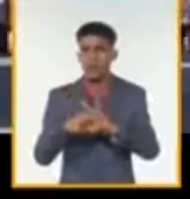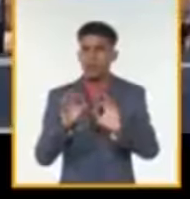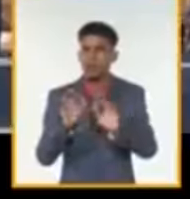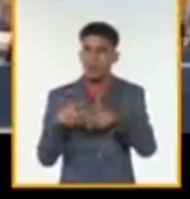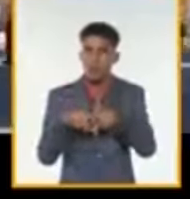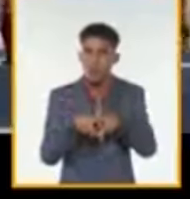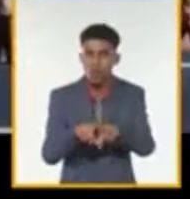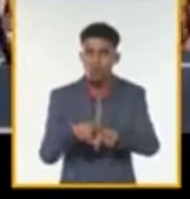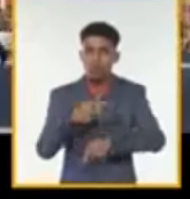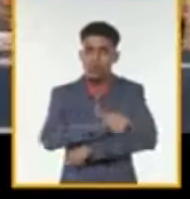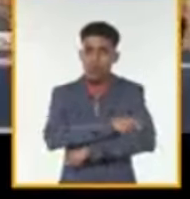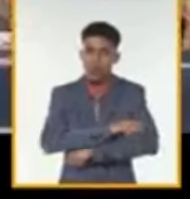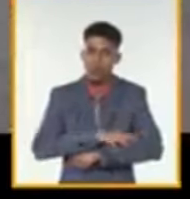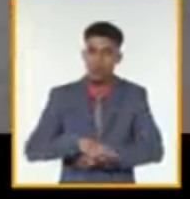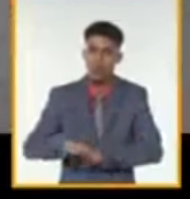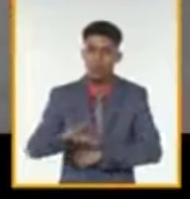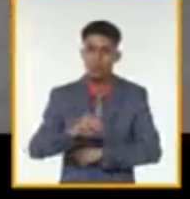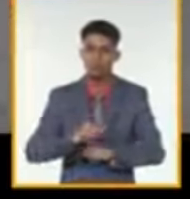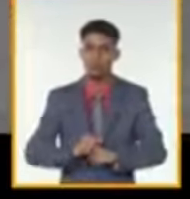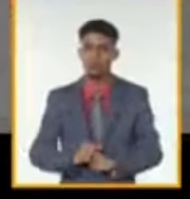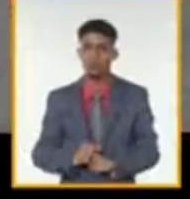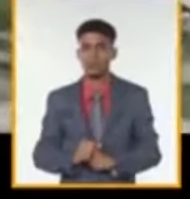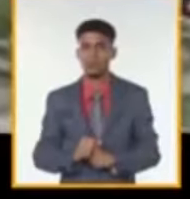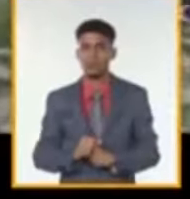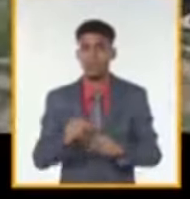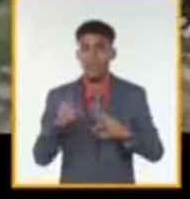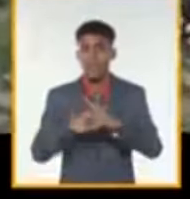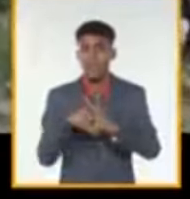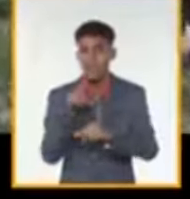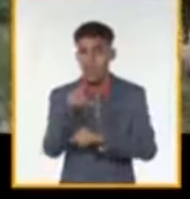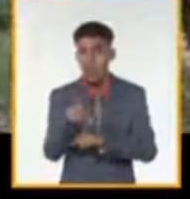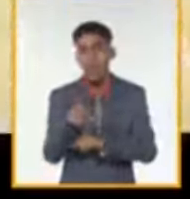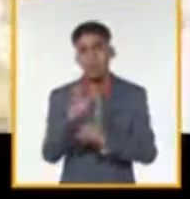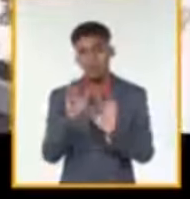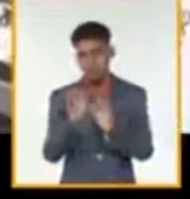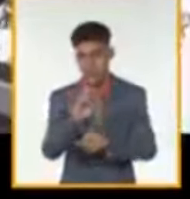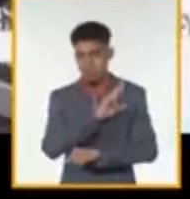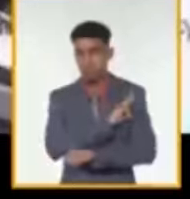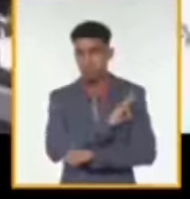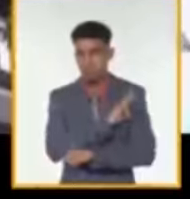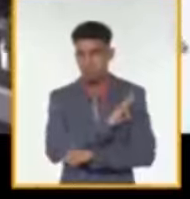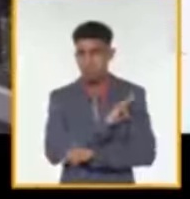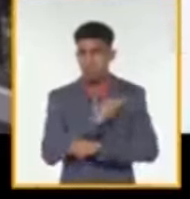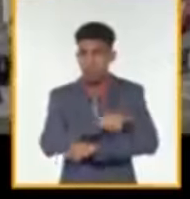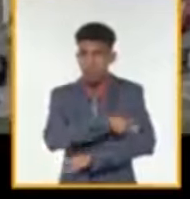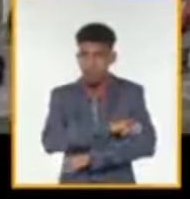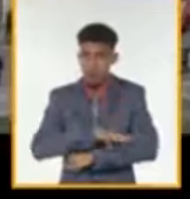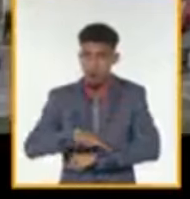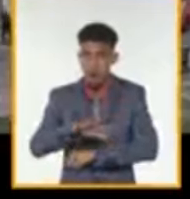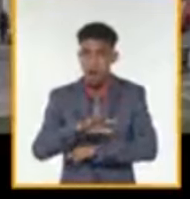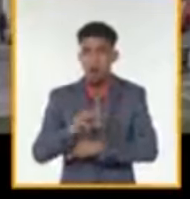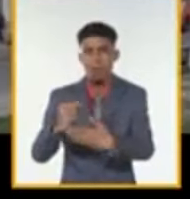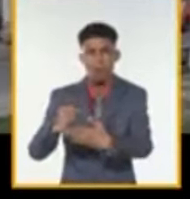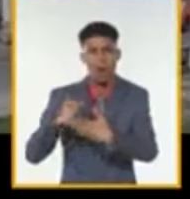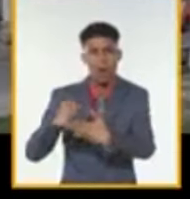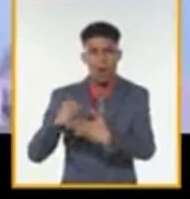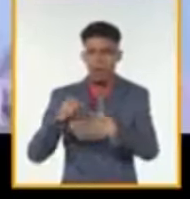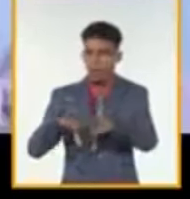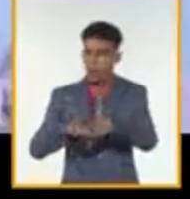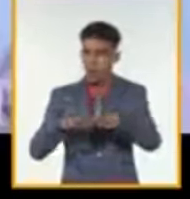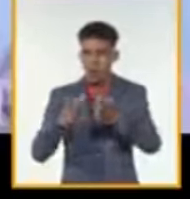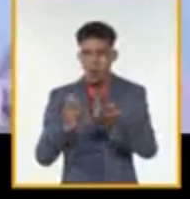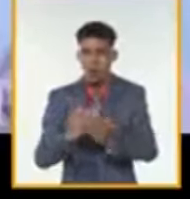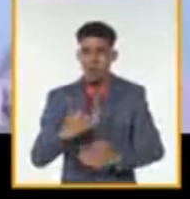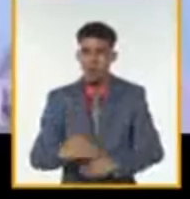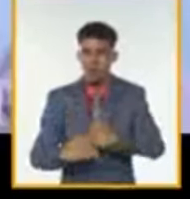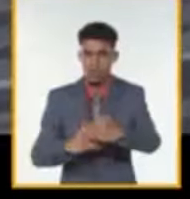este este proceso así ha sido Randy el pueblo nos ha estado acompañando en todo este proceso en todo lo que se ha venido haciendo